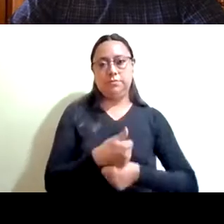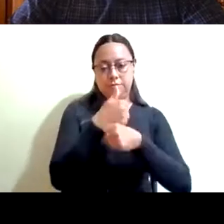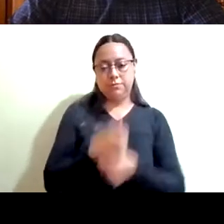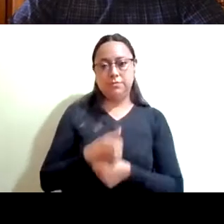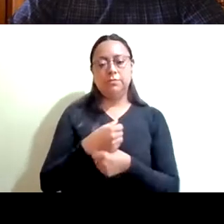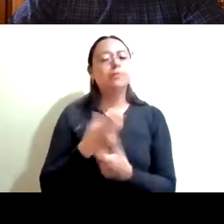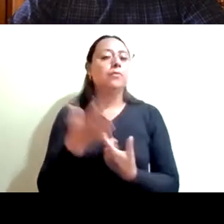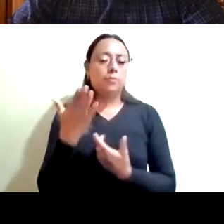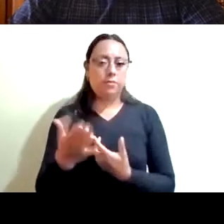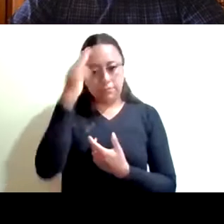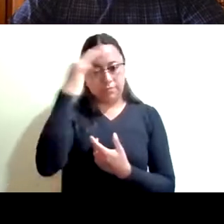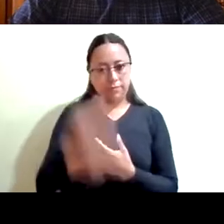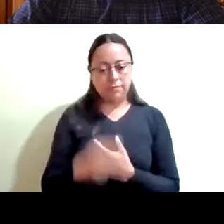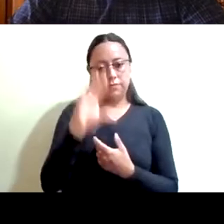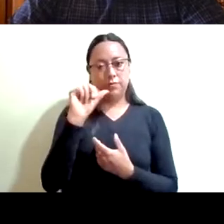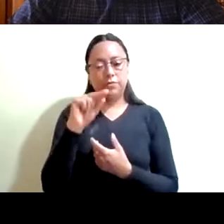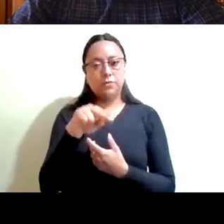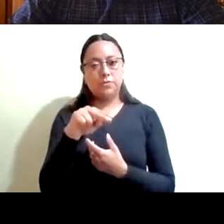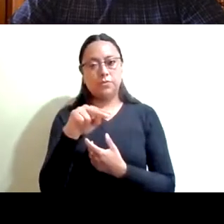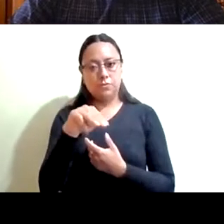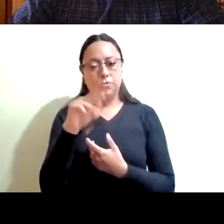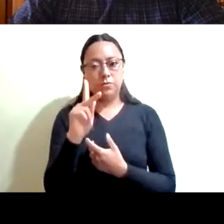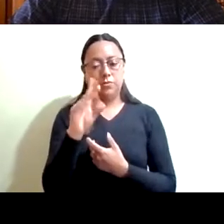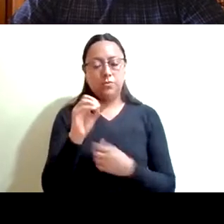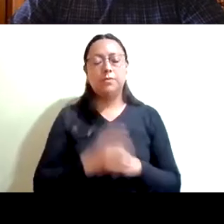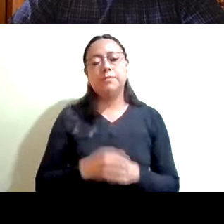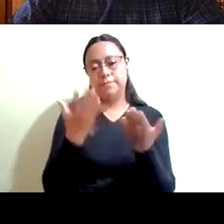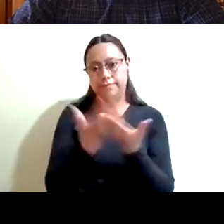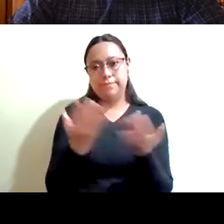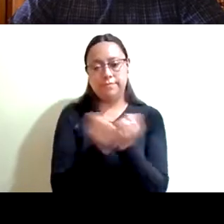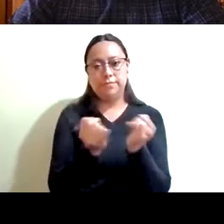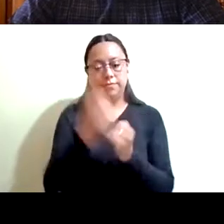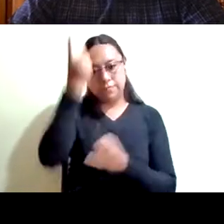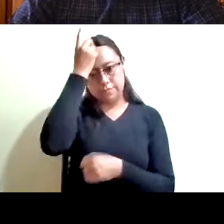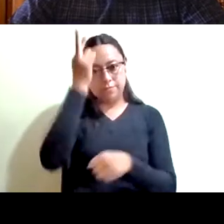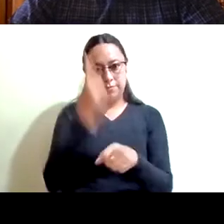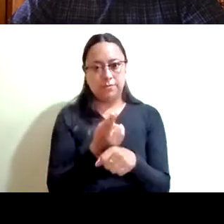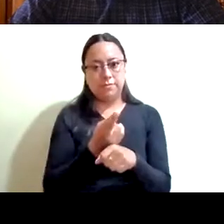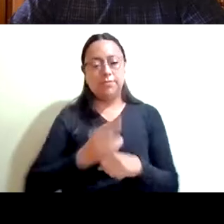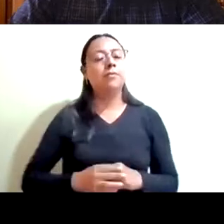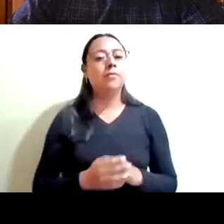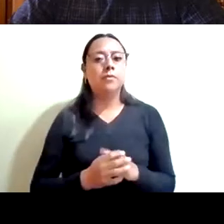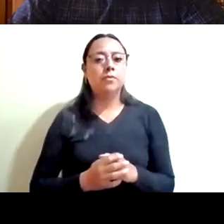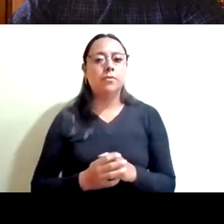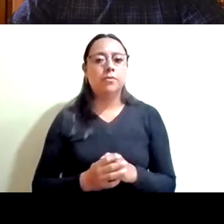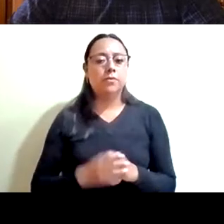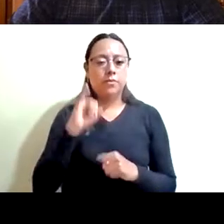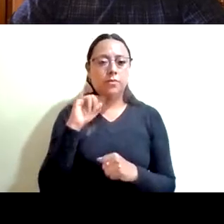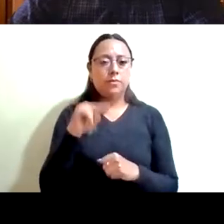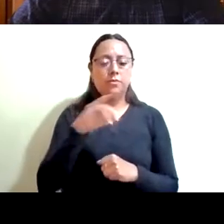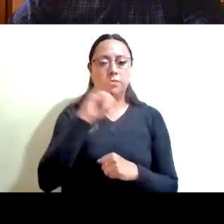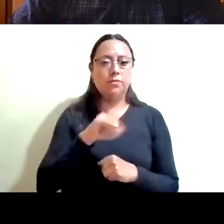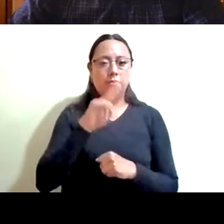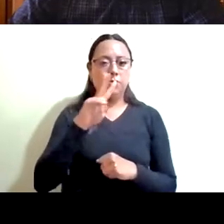Y 3, a la directora general del Instituto de la Juventud, la licenciada Beatriz Olivares Pinal.